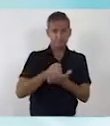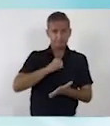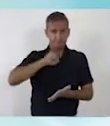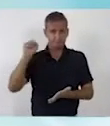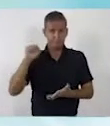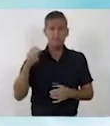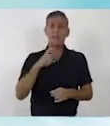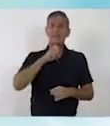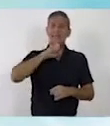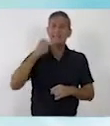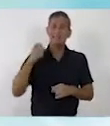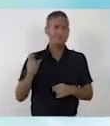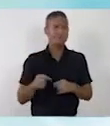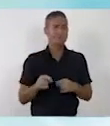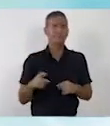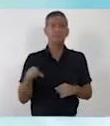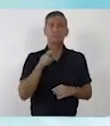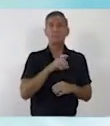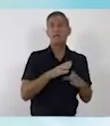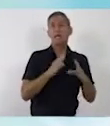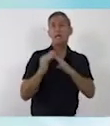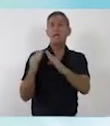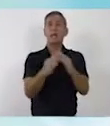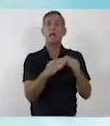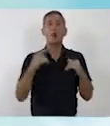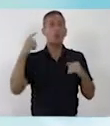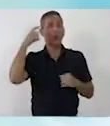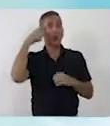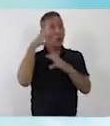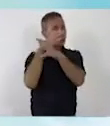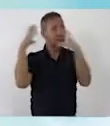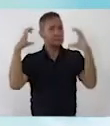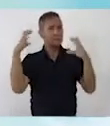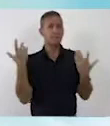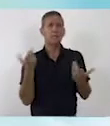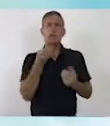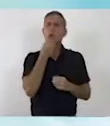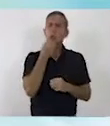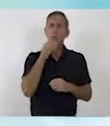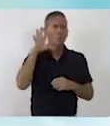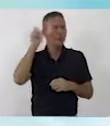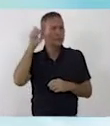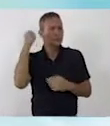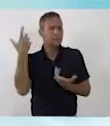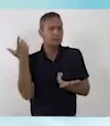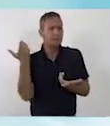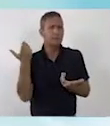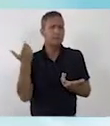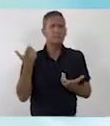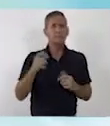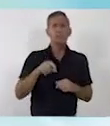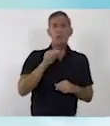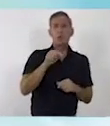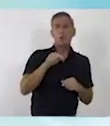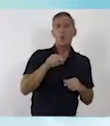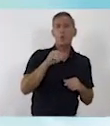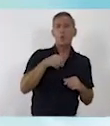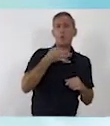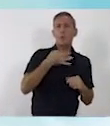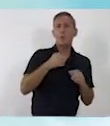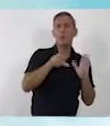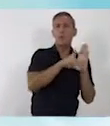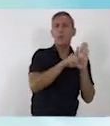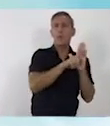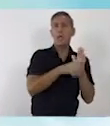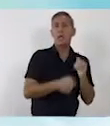fue que la comunidad científica de la época pudiera lograr entender que como dice ahí la ley, en